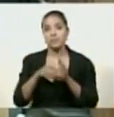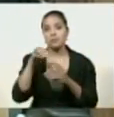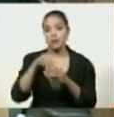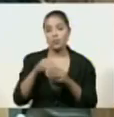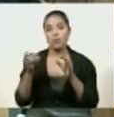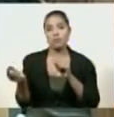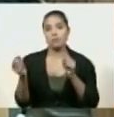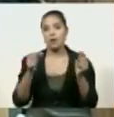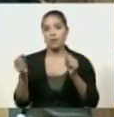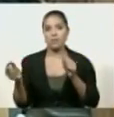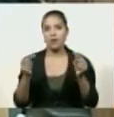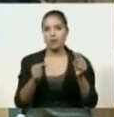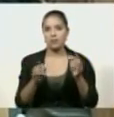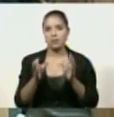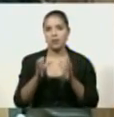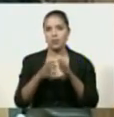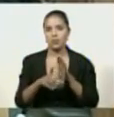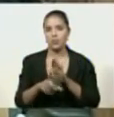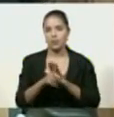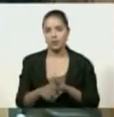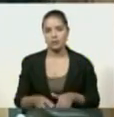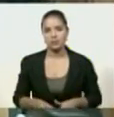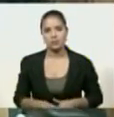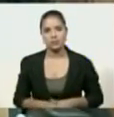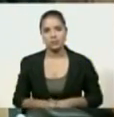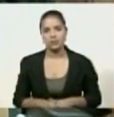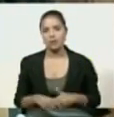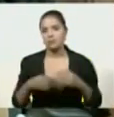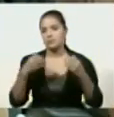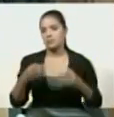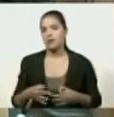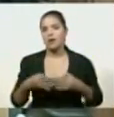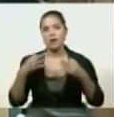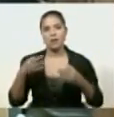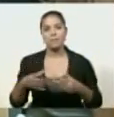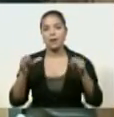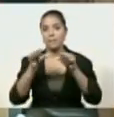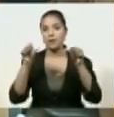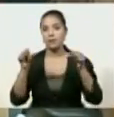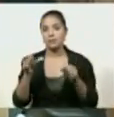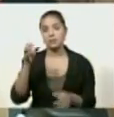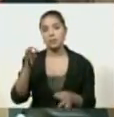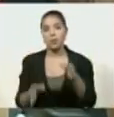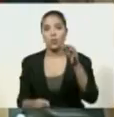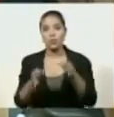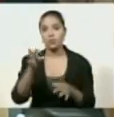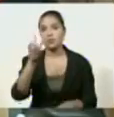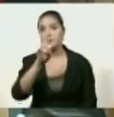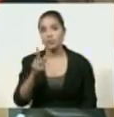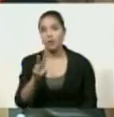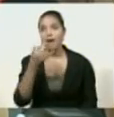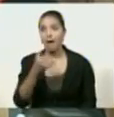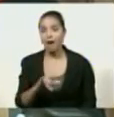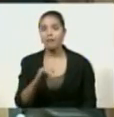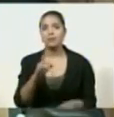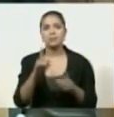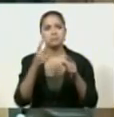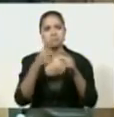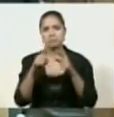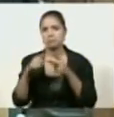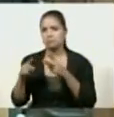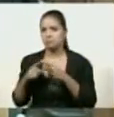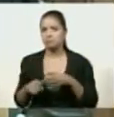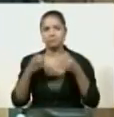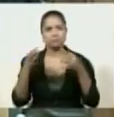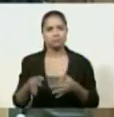debates de ese cuerpo legislativo. Siempre para el sistema de justicia venezolano existen los medios alternativos,